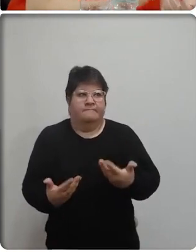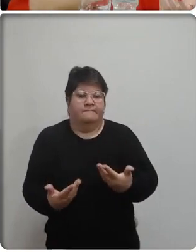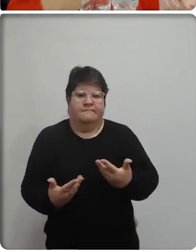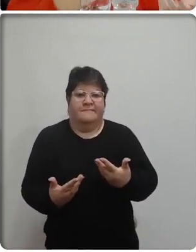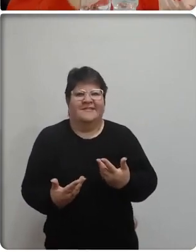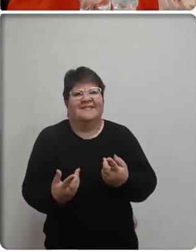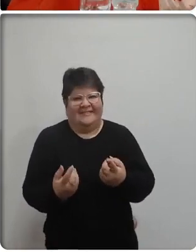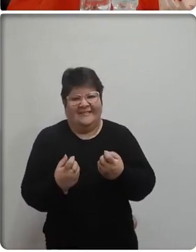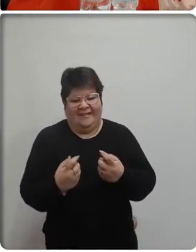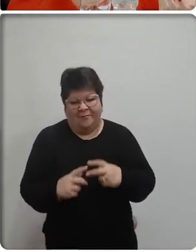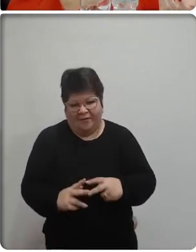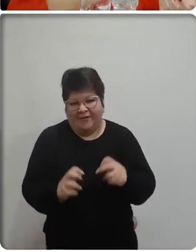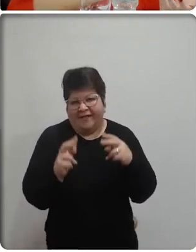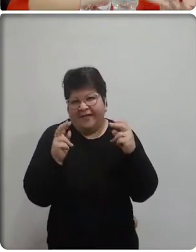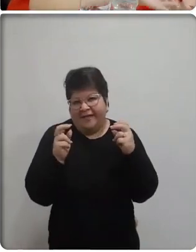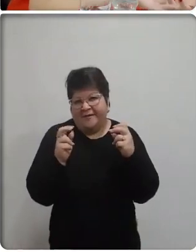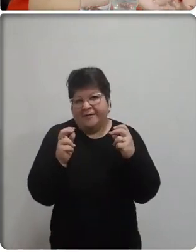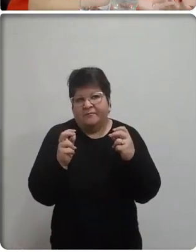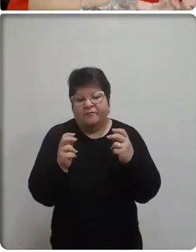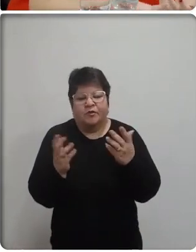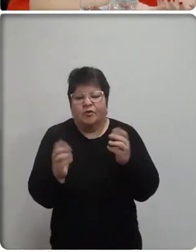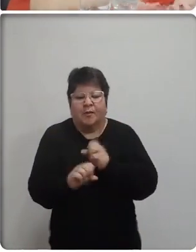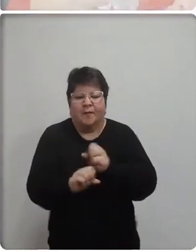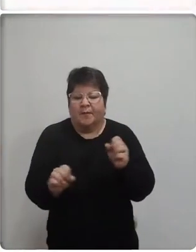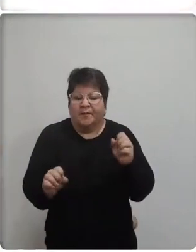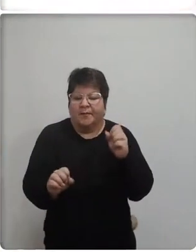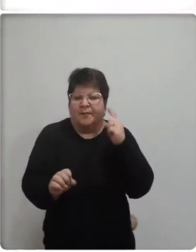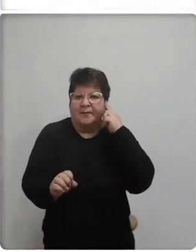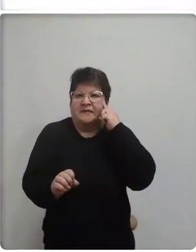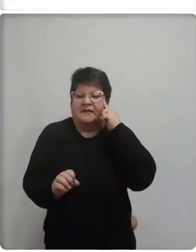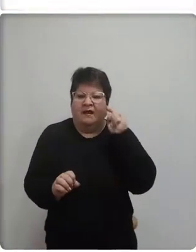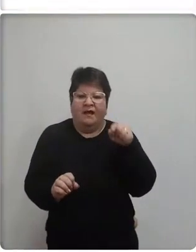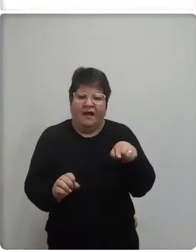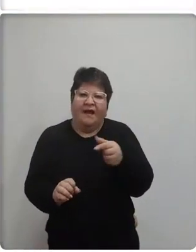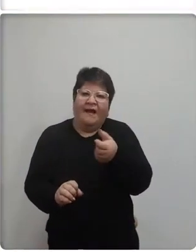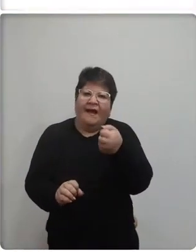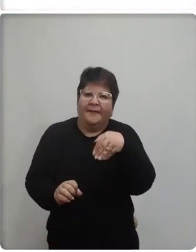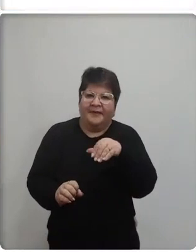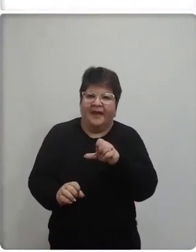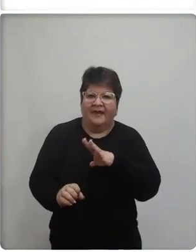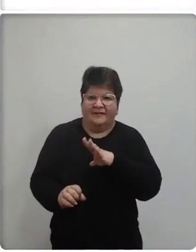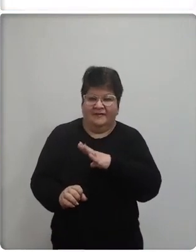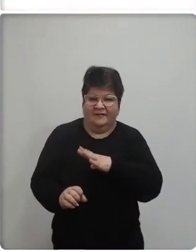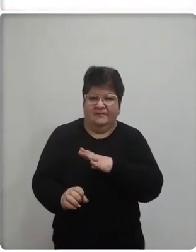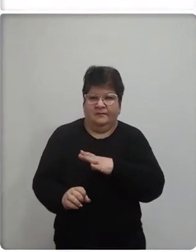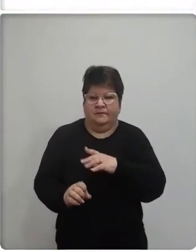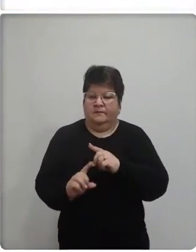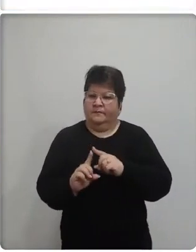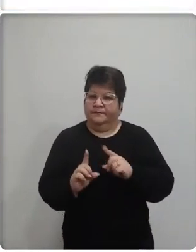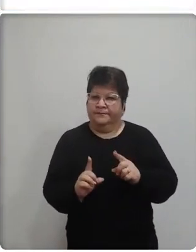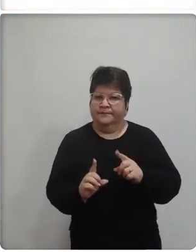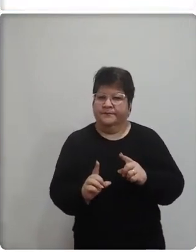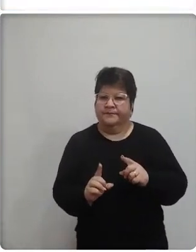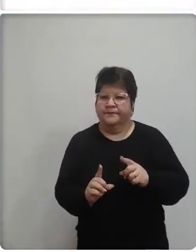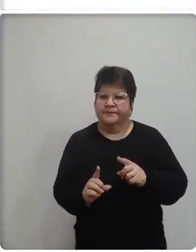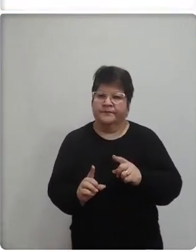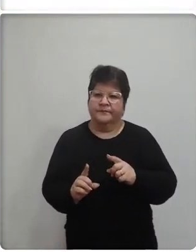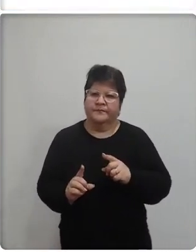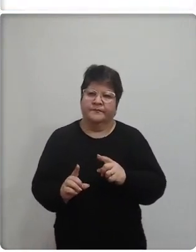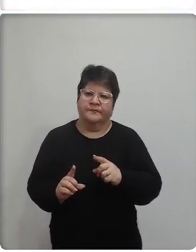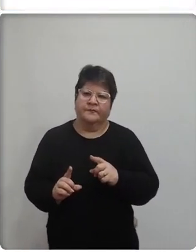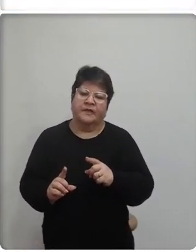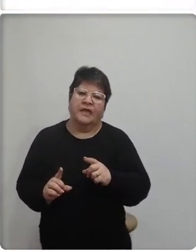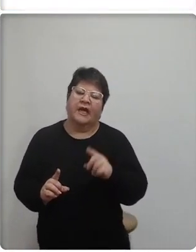no podemos llegar a pensar que pueda tener un AME. Entonces, un poco atando una cosa con la otra, es que hay una propuesta que hay que